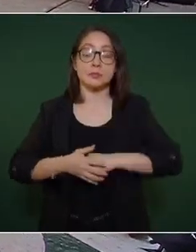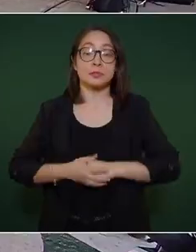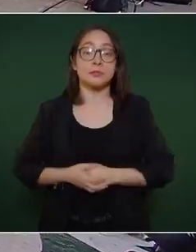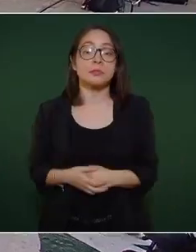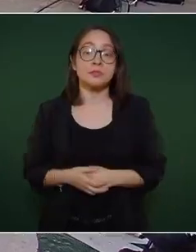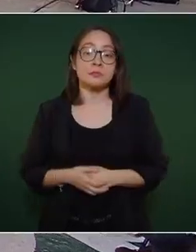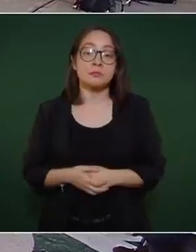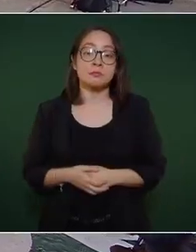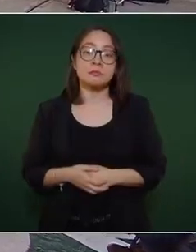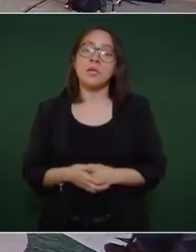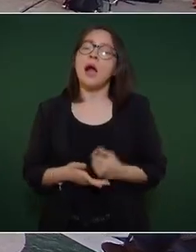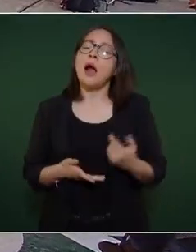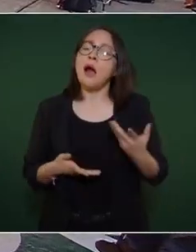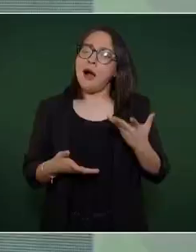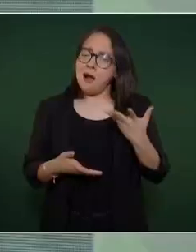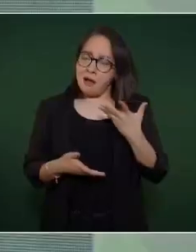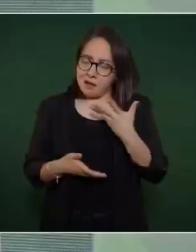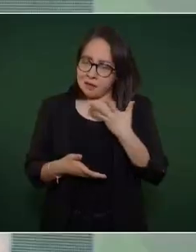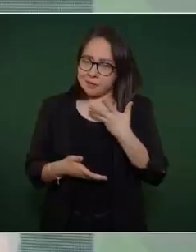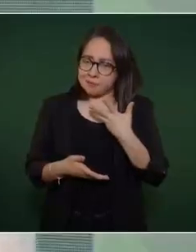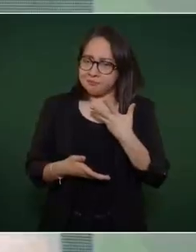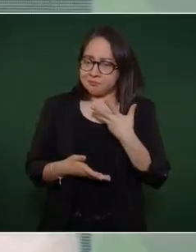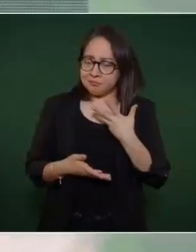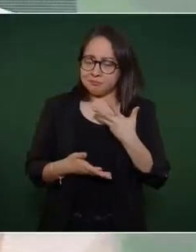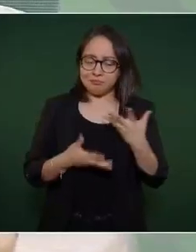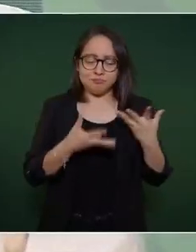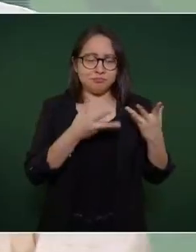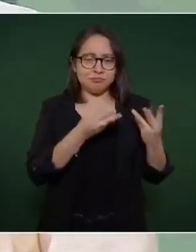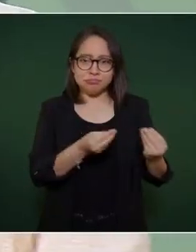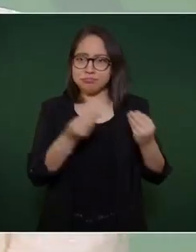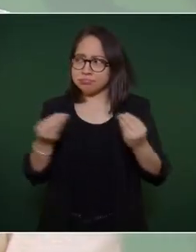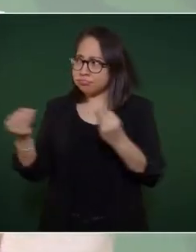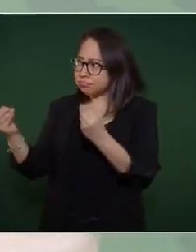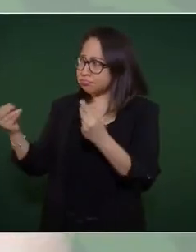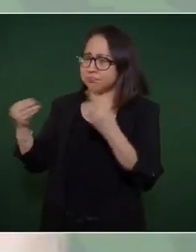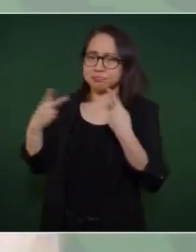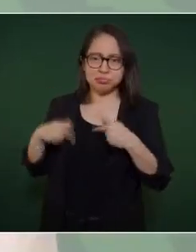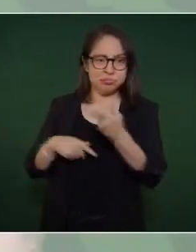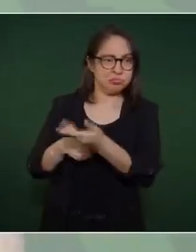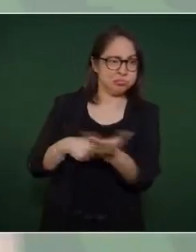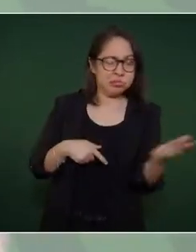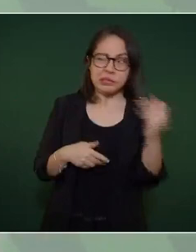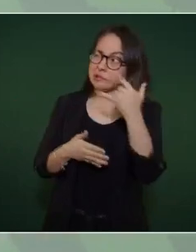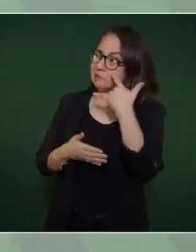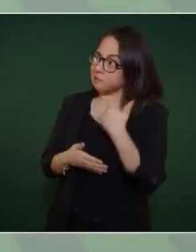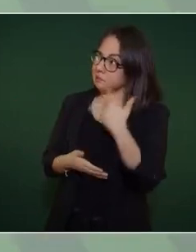y hay muchos que insisten